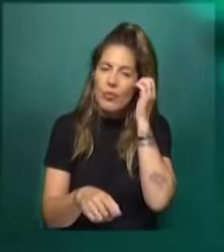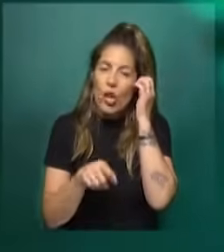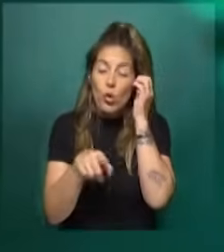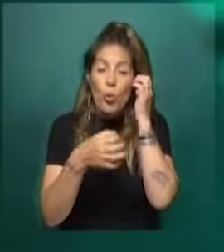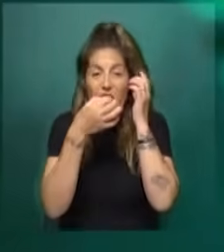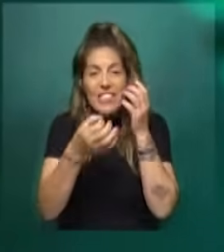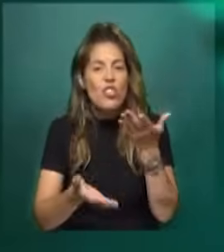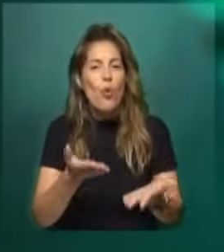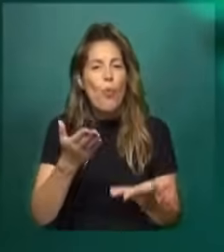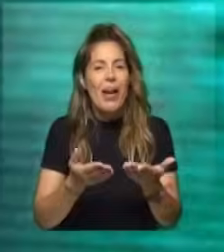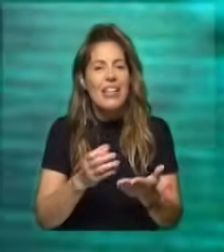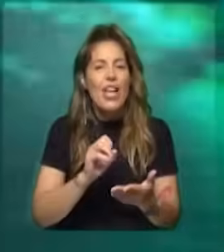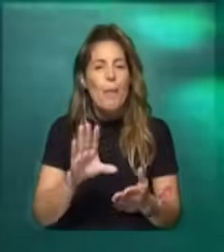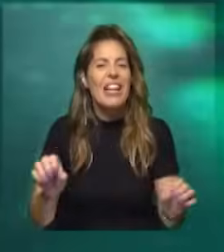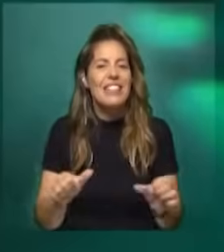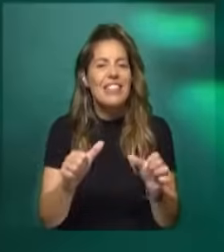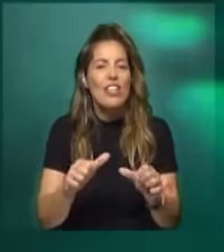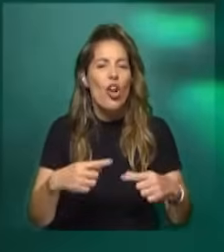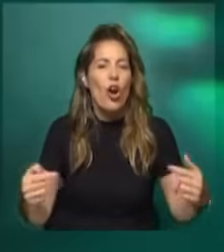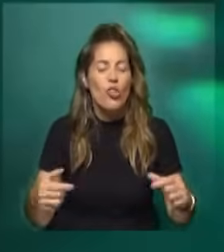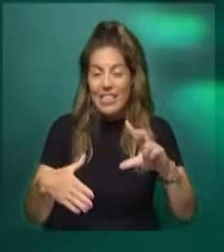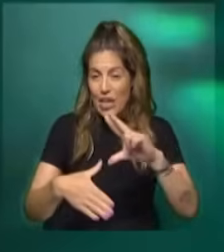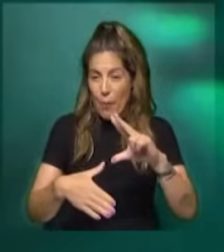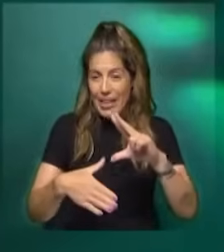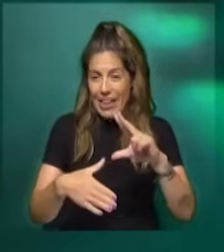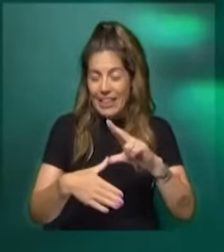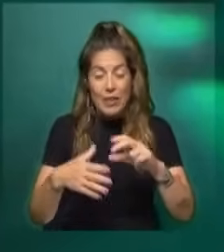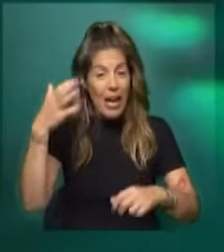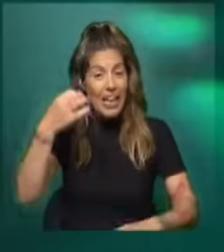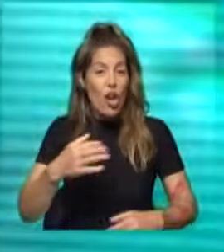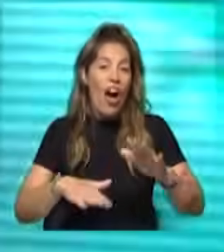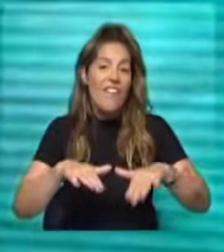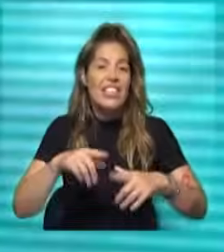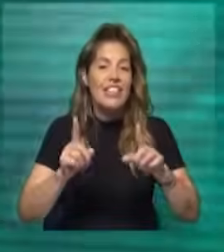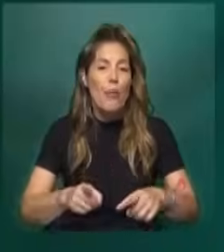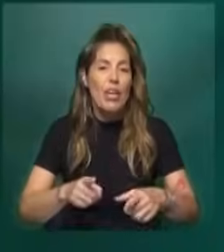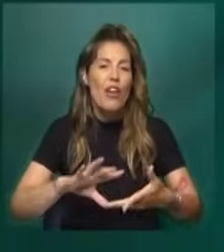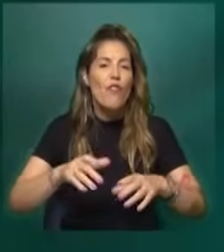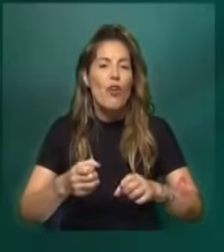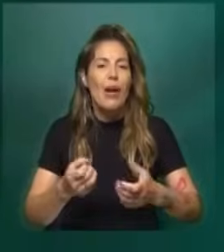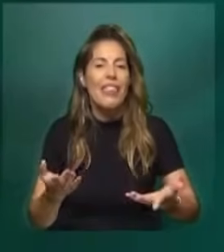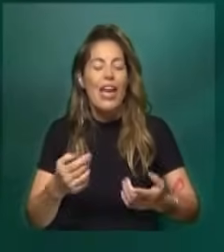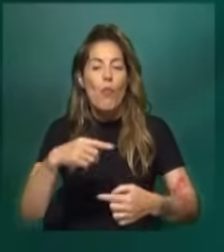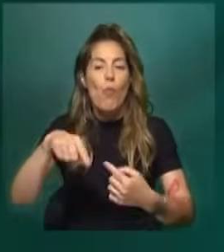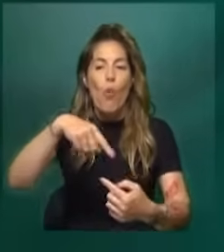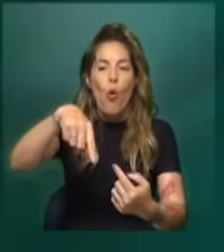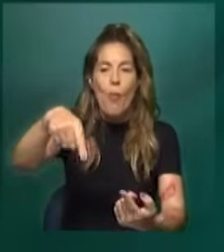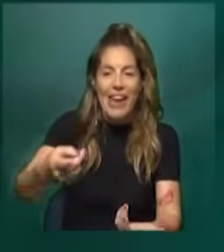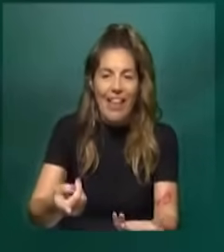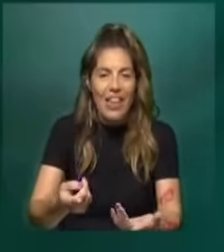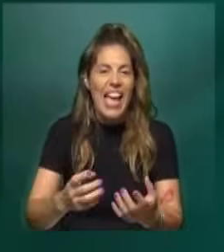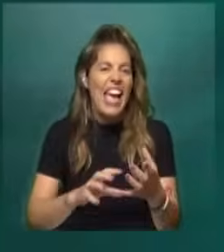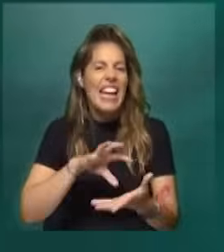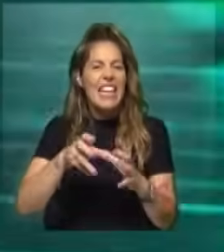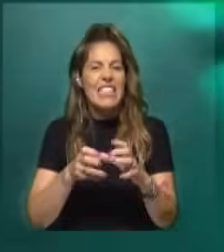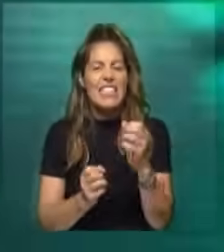hizo un balance de lo mal que se había hecho las cosas en América Latina, ¿verdad? Y creo que a veces también como hay una especie como de boomerang, porque las crisis económicas, las